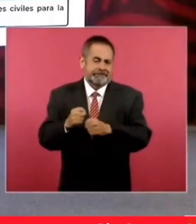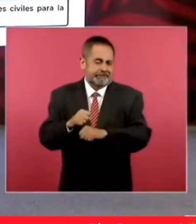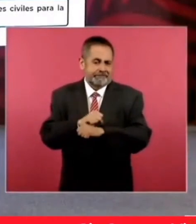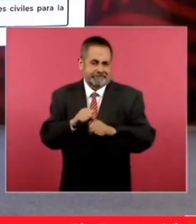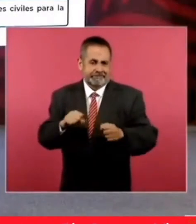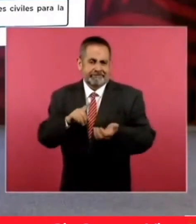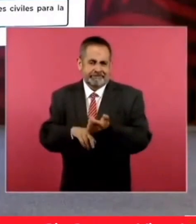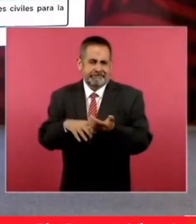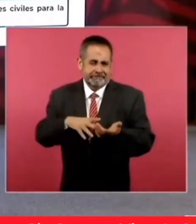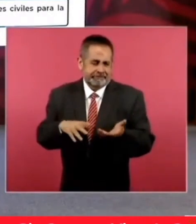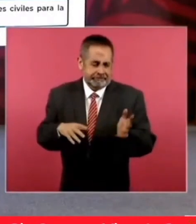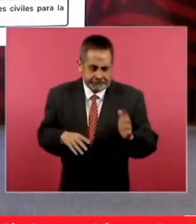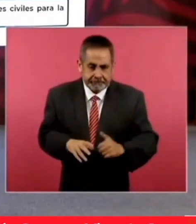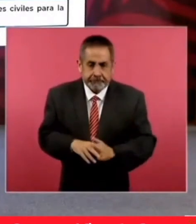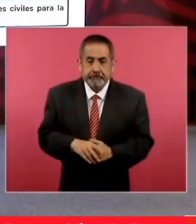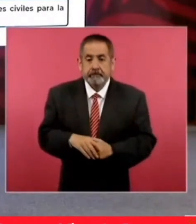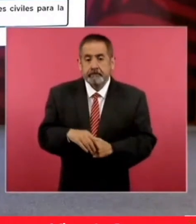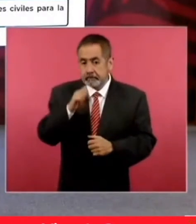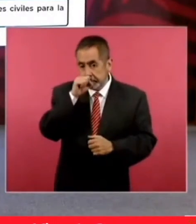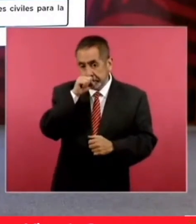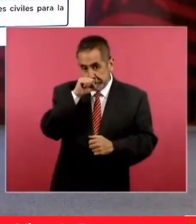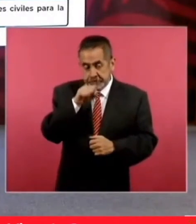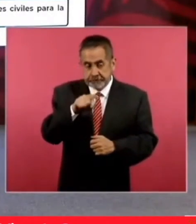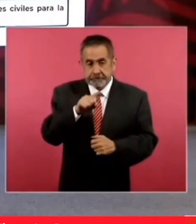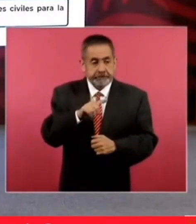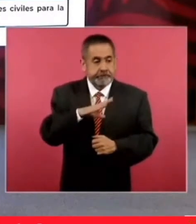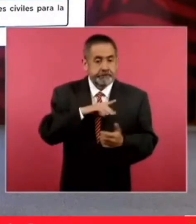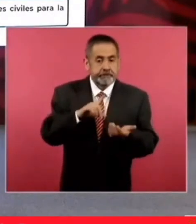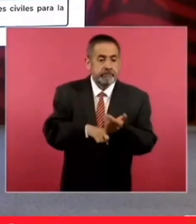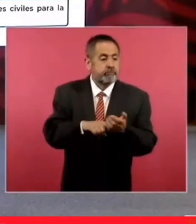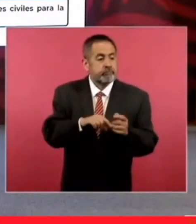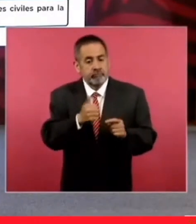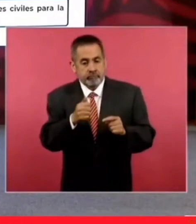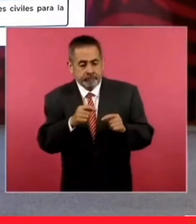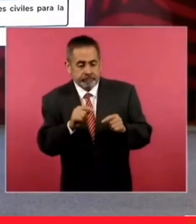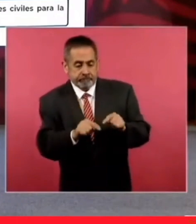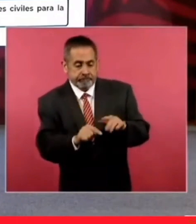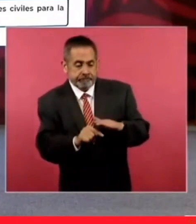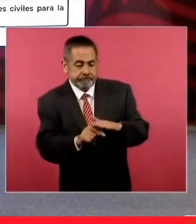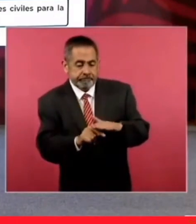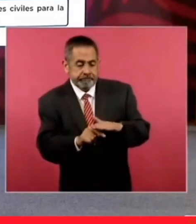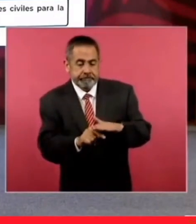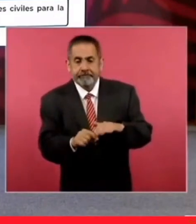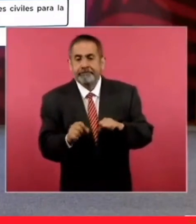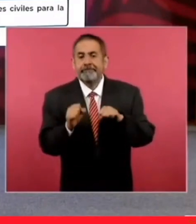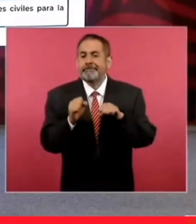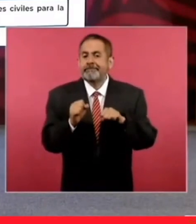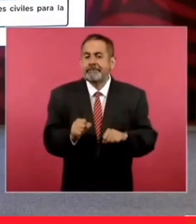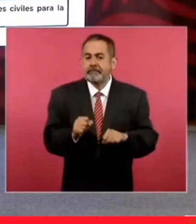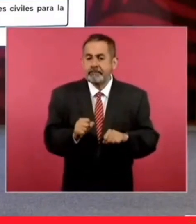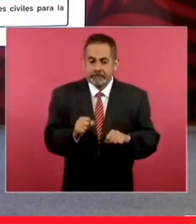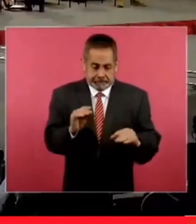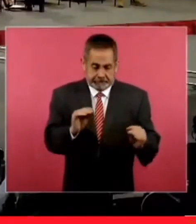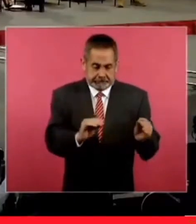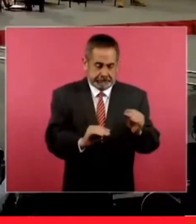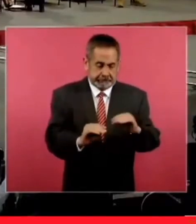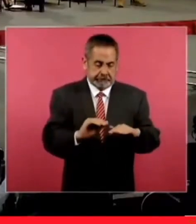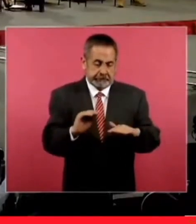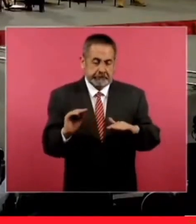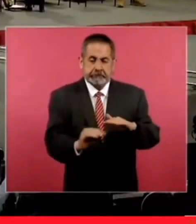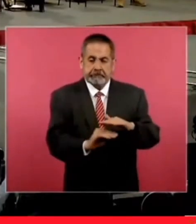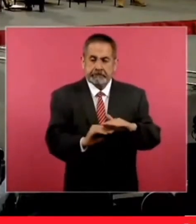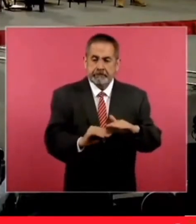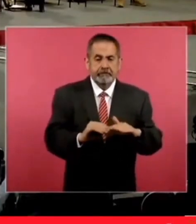más potentes que se tiene pero también activados con mecanismos seguros para aquel que está tratando